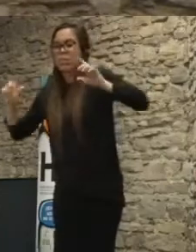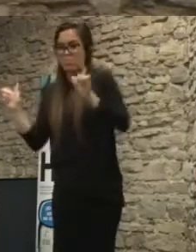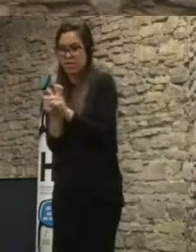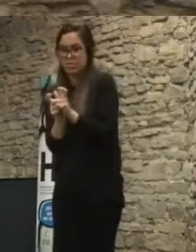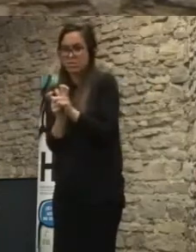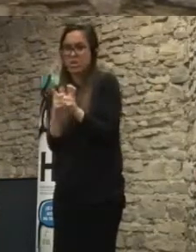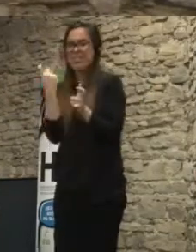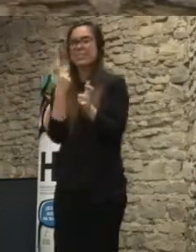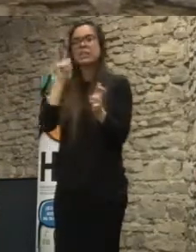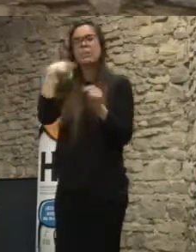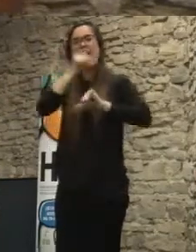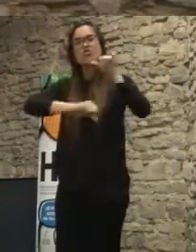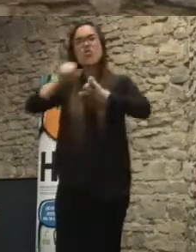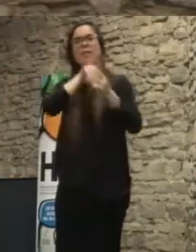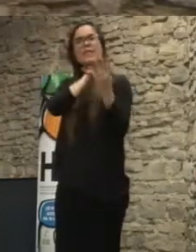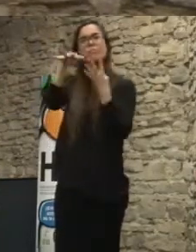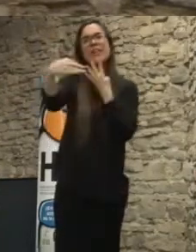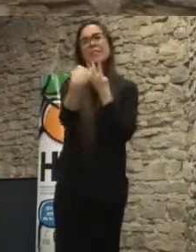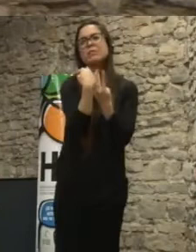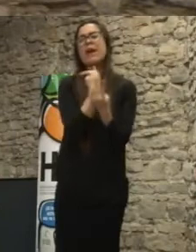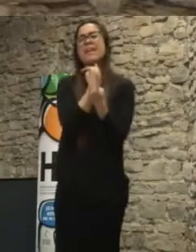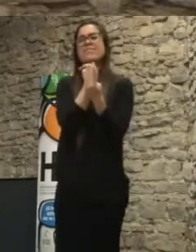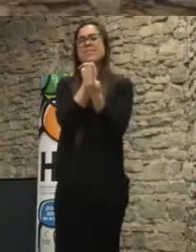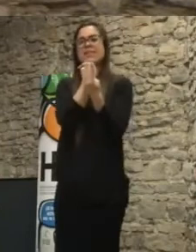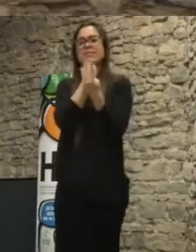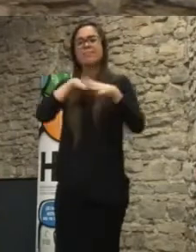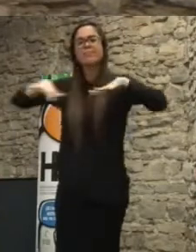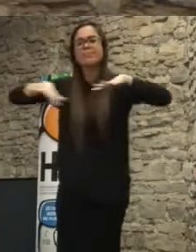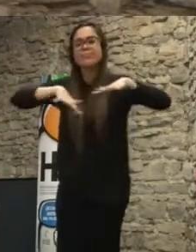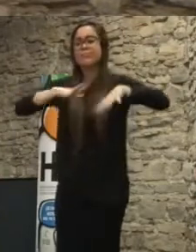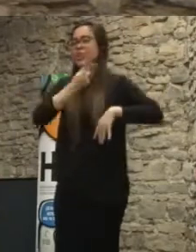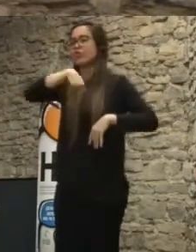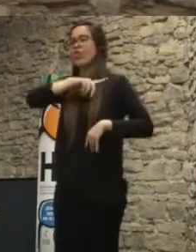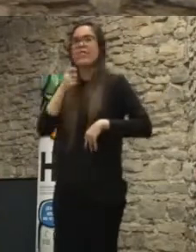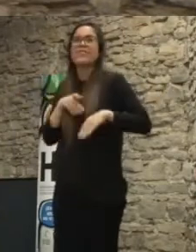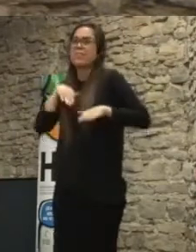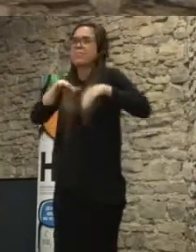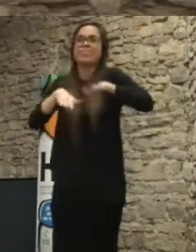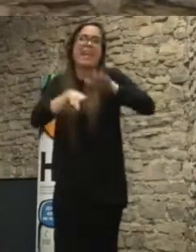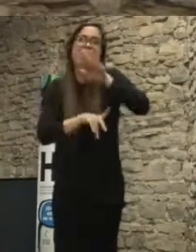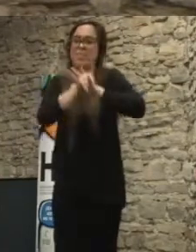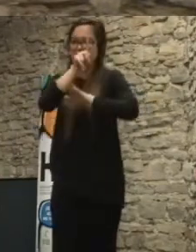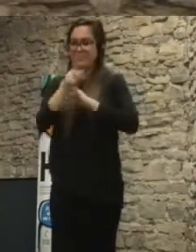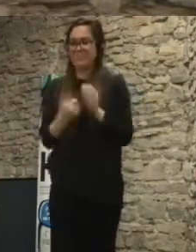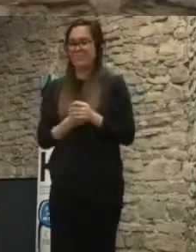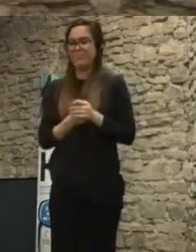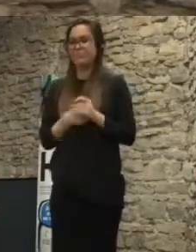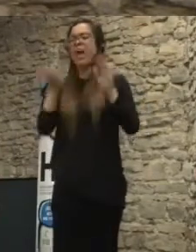más democráticas y más permeables. Seguramente tenemos que avanzar. Bueno, todo esto nos